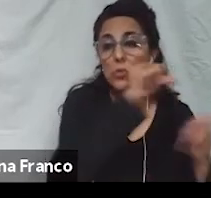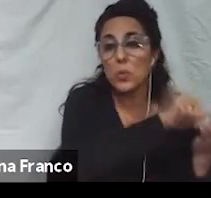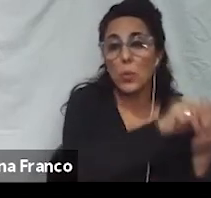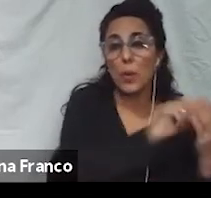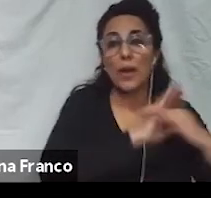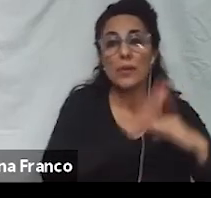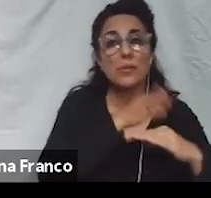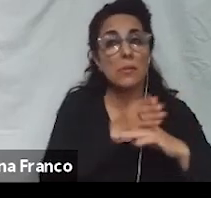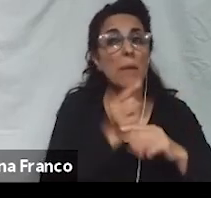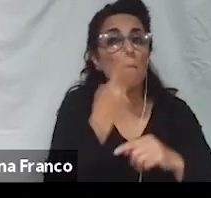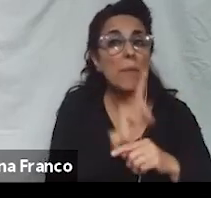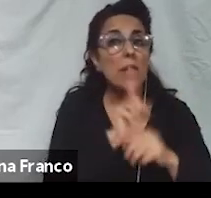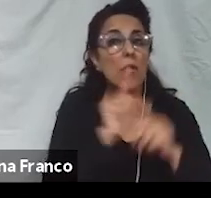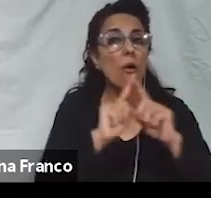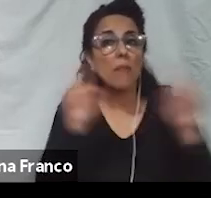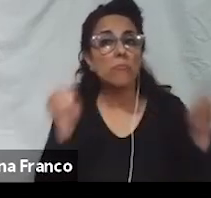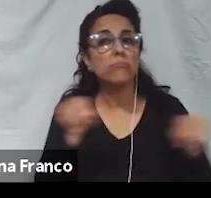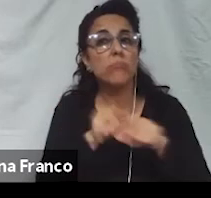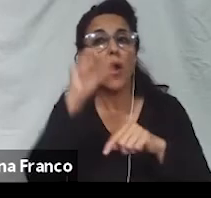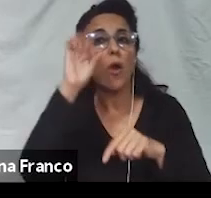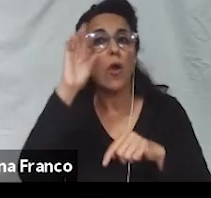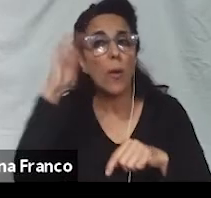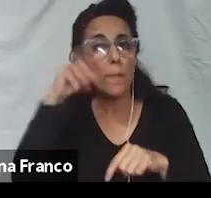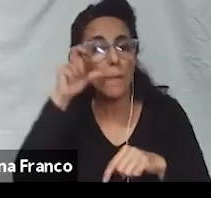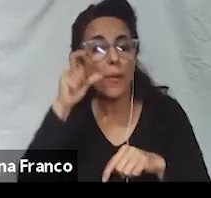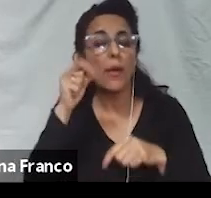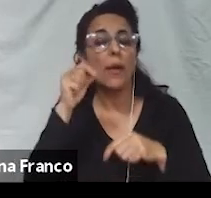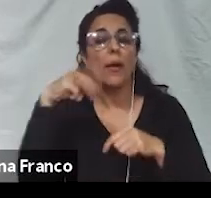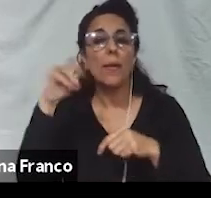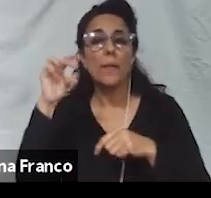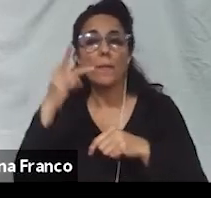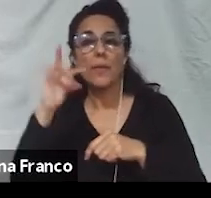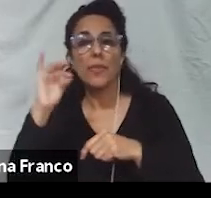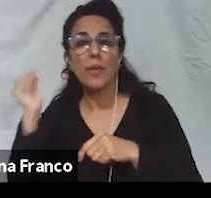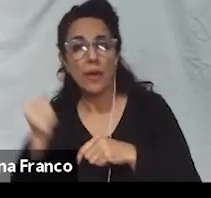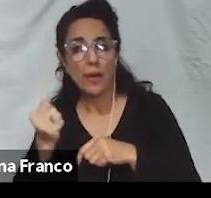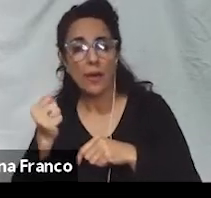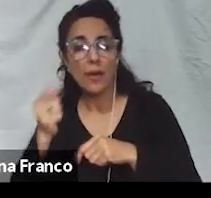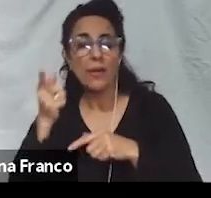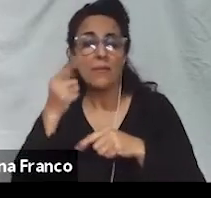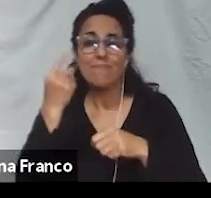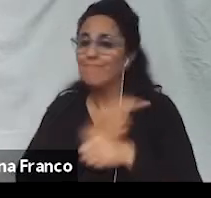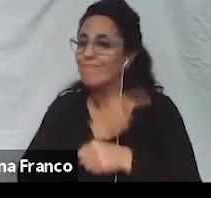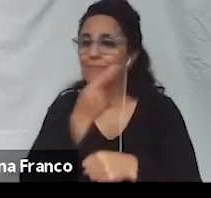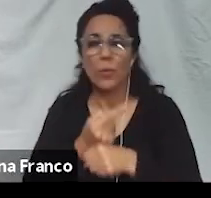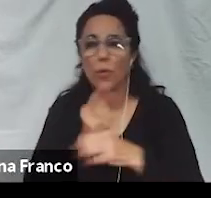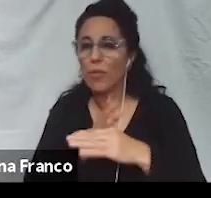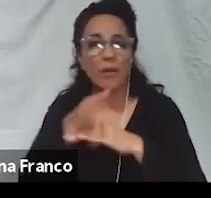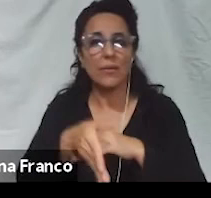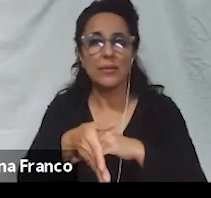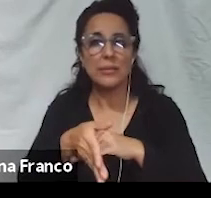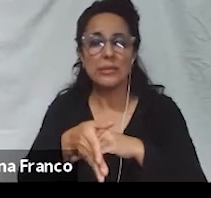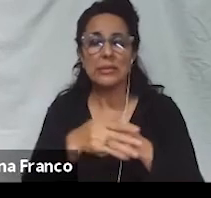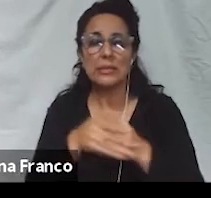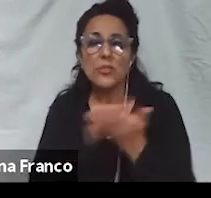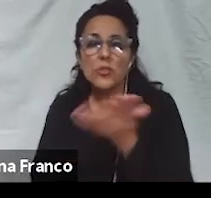era accesible, pero en ese determinado entorno que era Chrome con NVDA, porque en este caso,